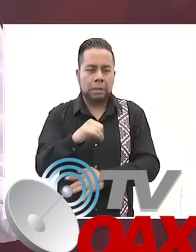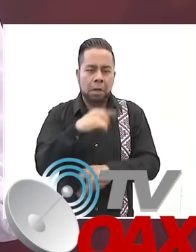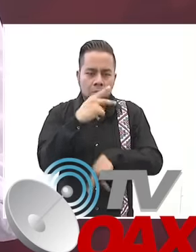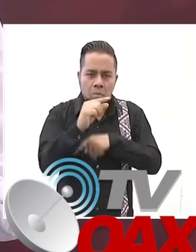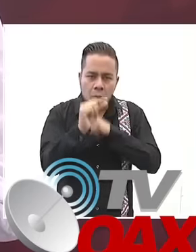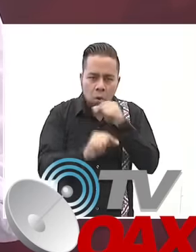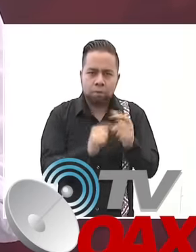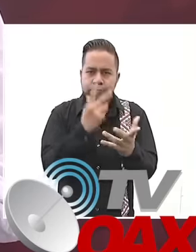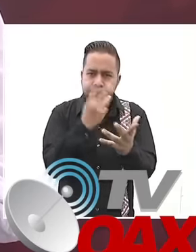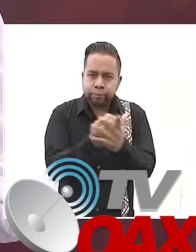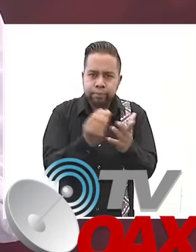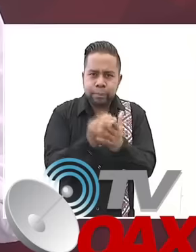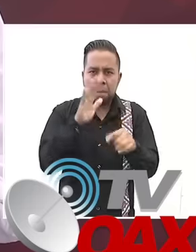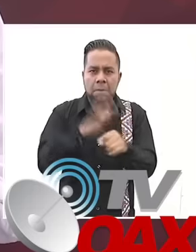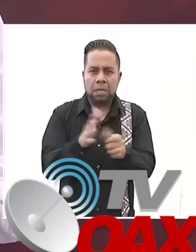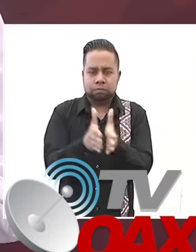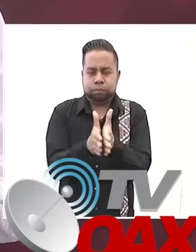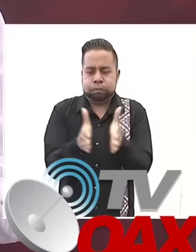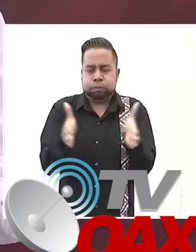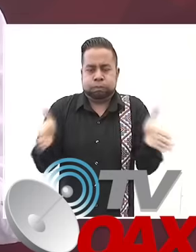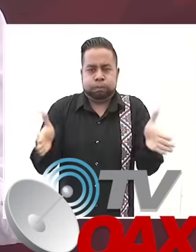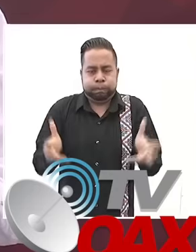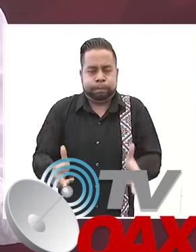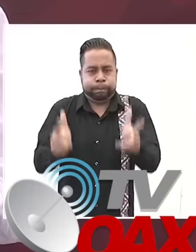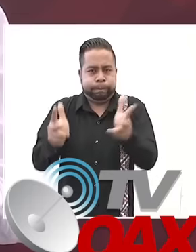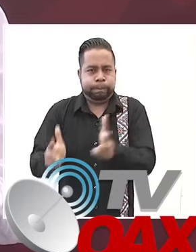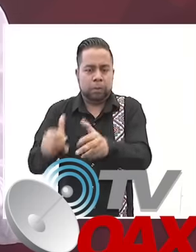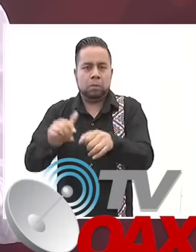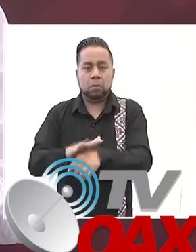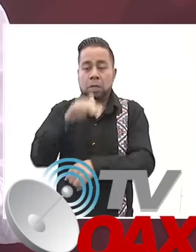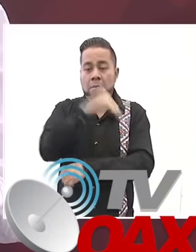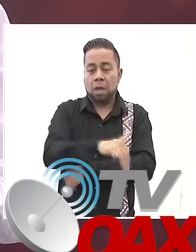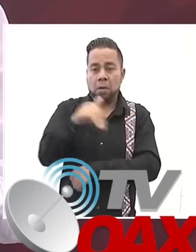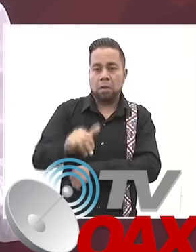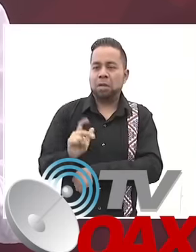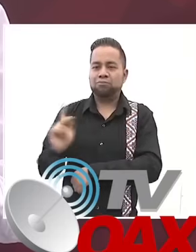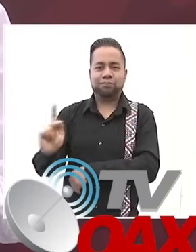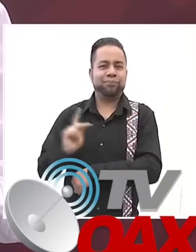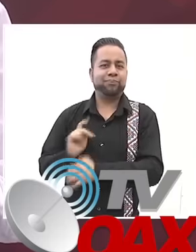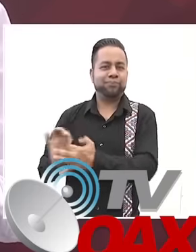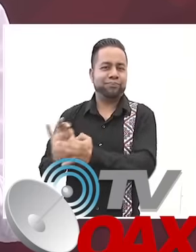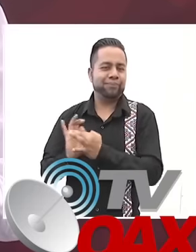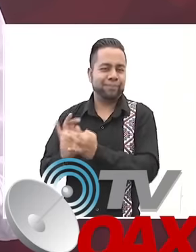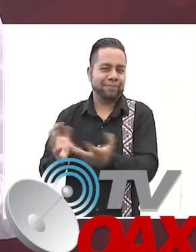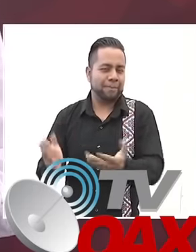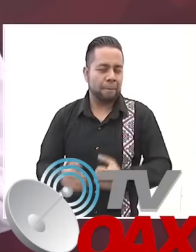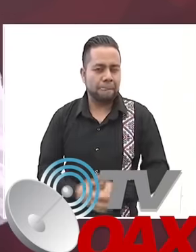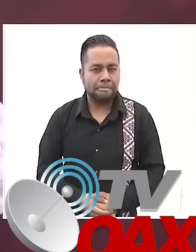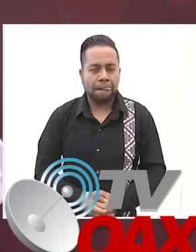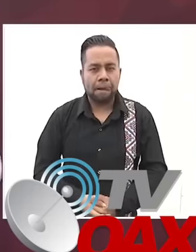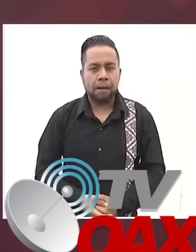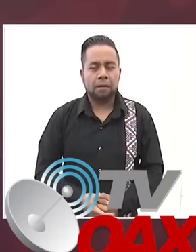reconstruyendo, ampliando. Porque Miahuatlán también es pueblo.